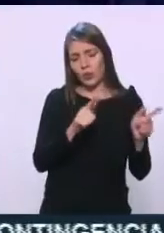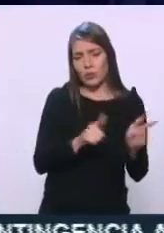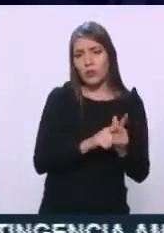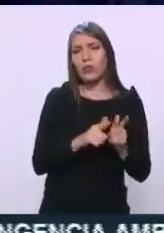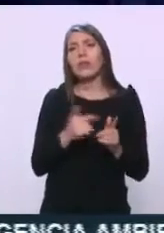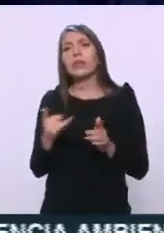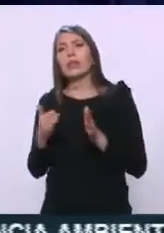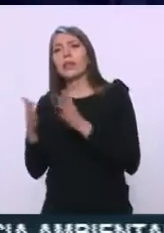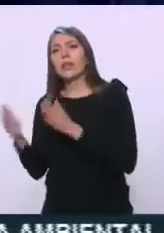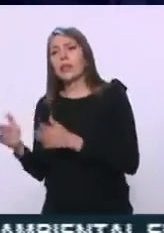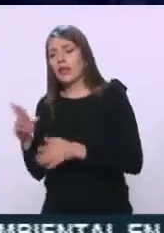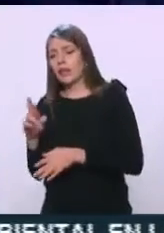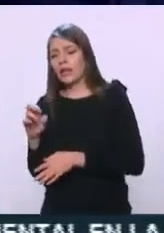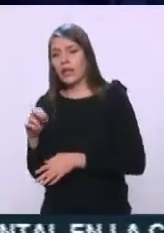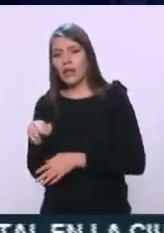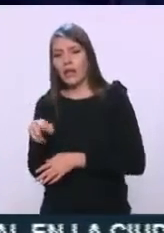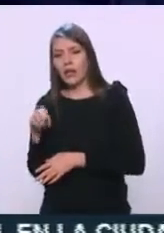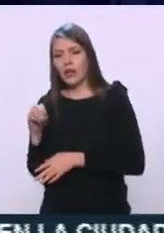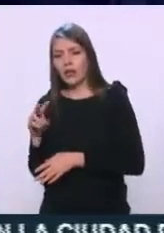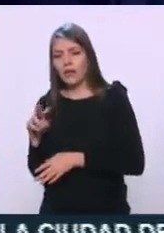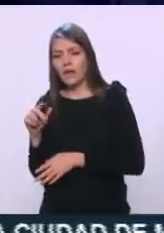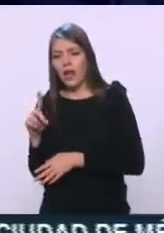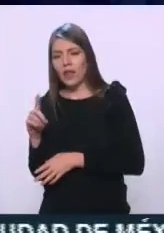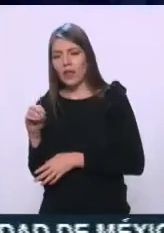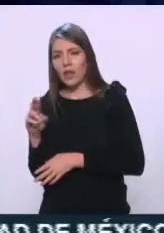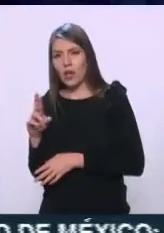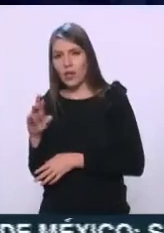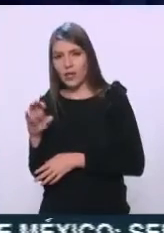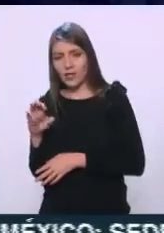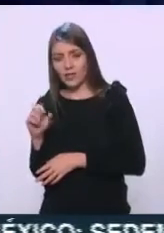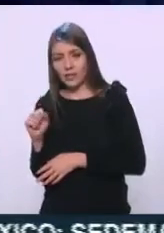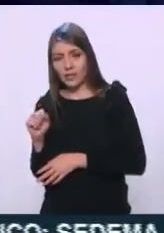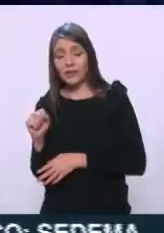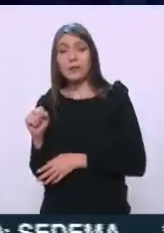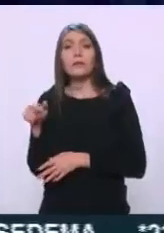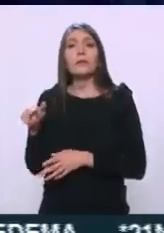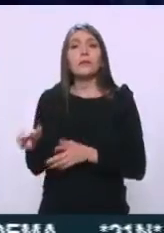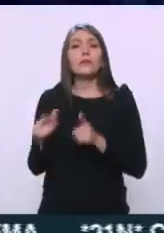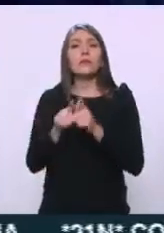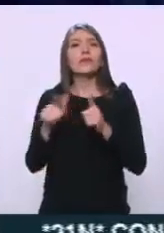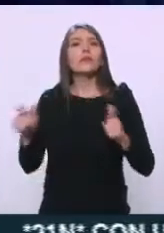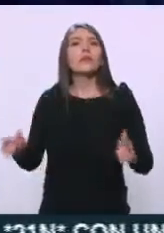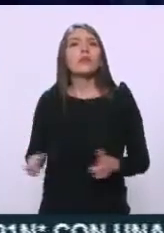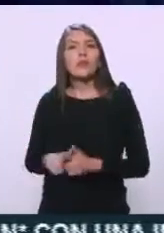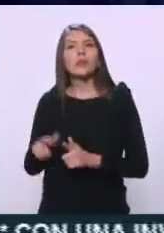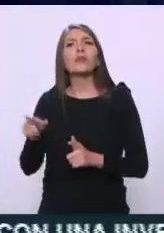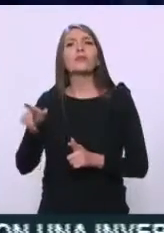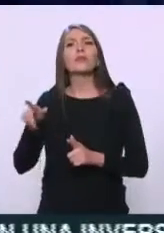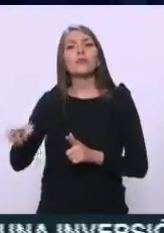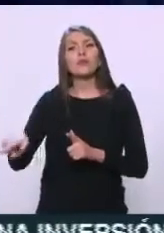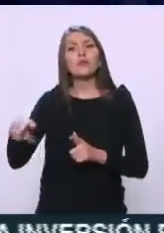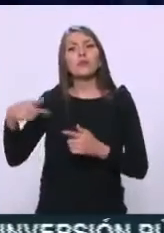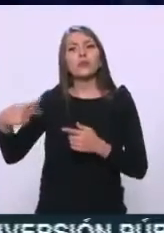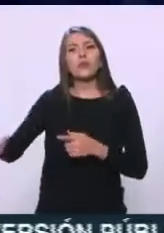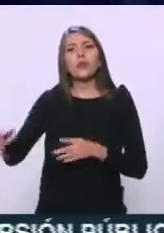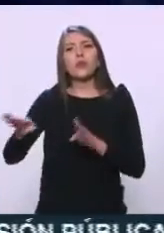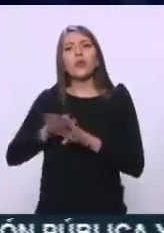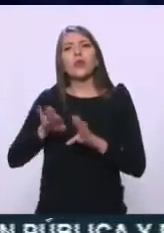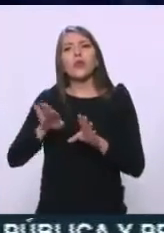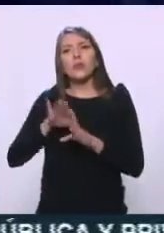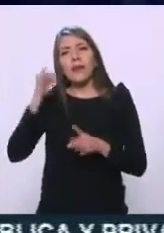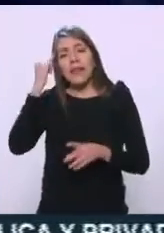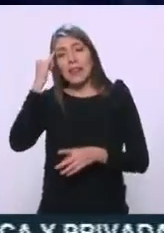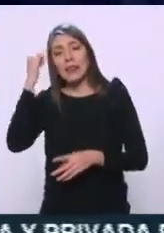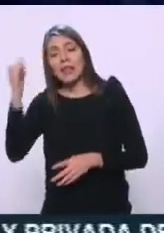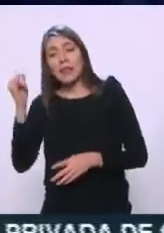los renos, ¿no?, que eran los renovadores y que eran de alguna manera el grupo que pertenecía ideológicamente,